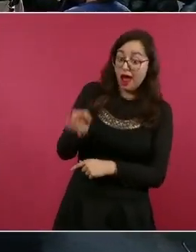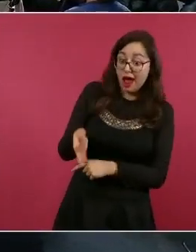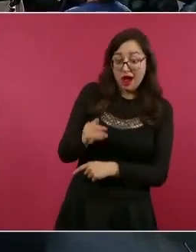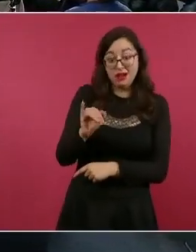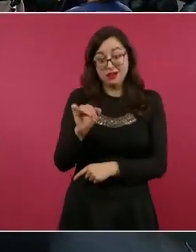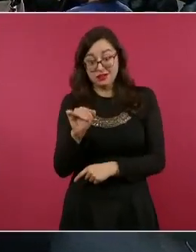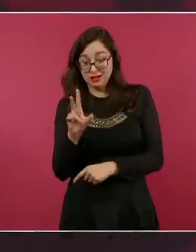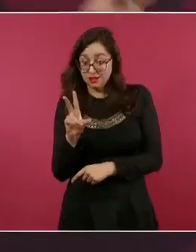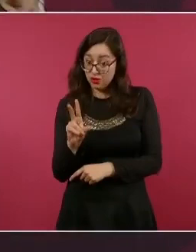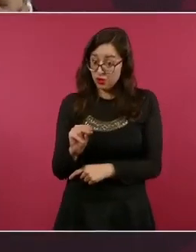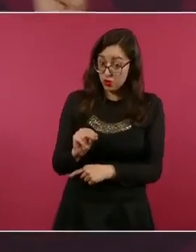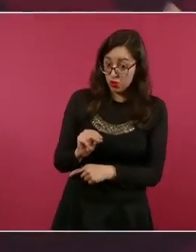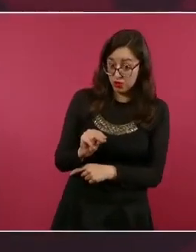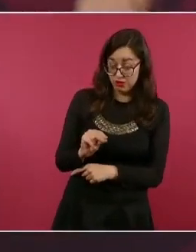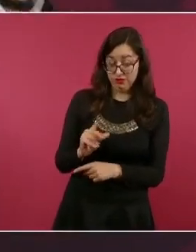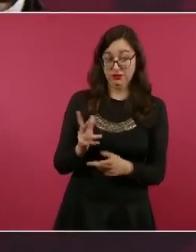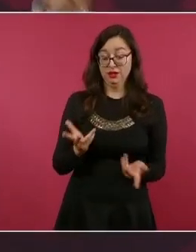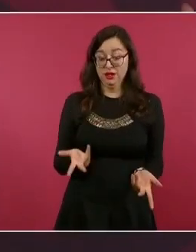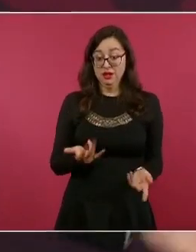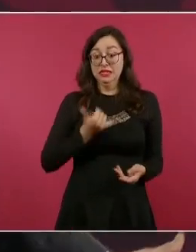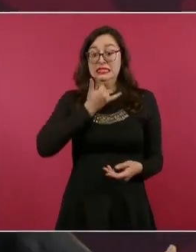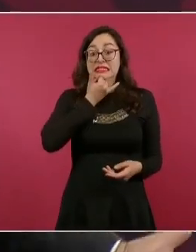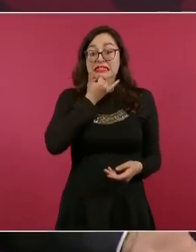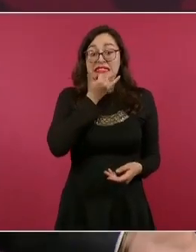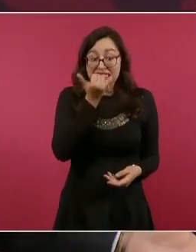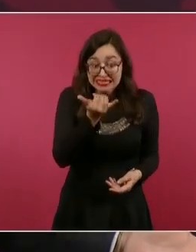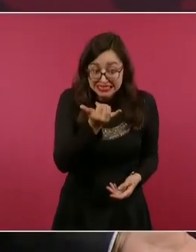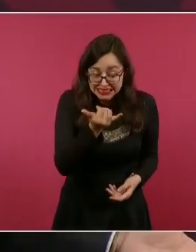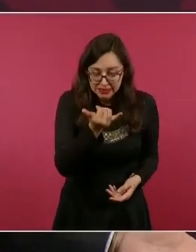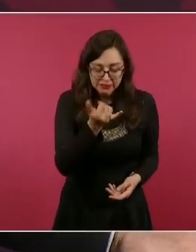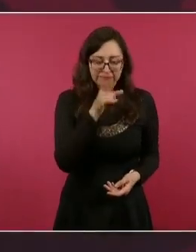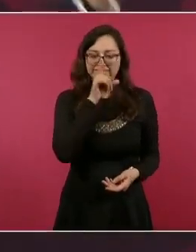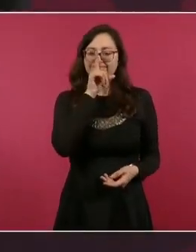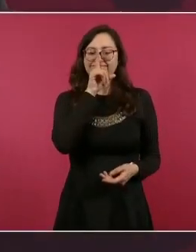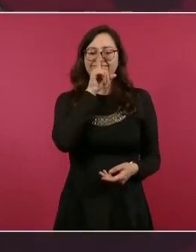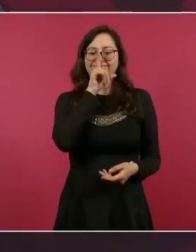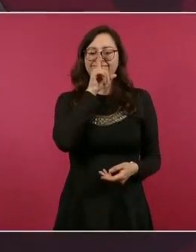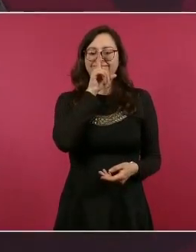siempre, para no equivocarnos, lo mejor es preguntar.